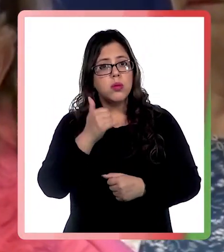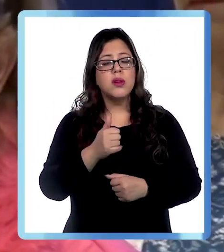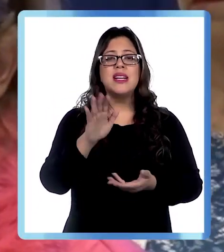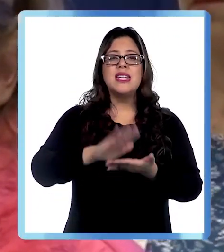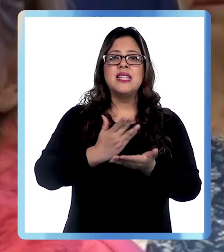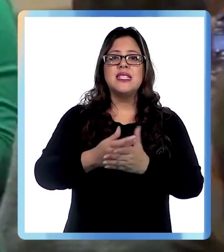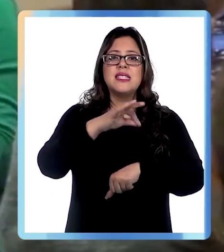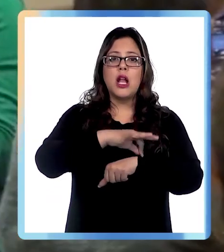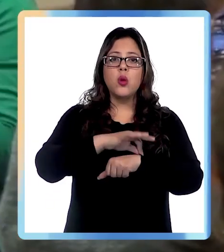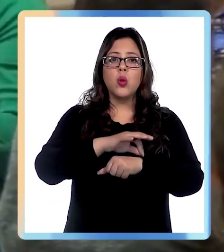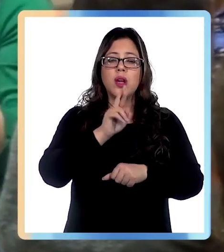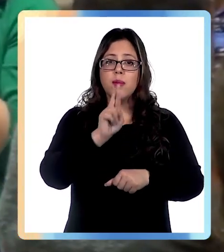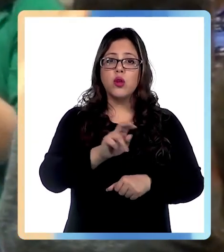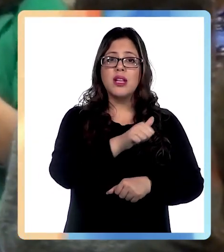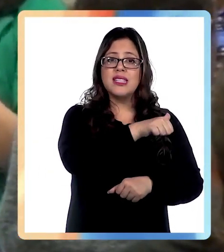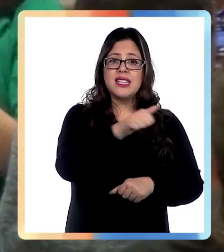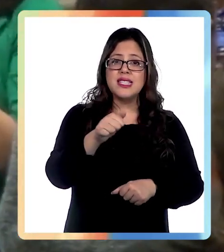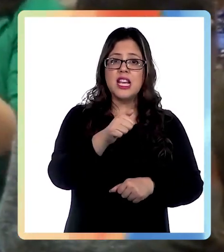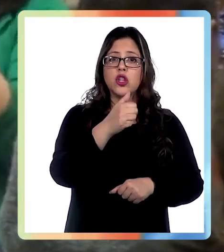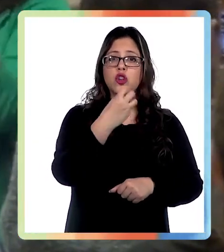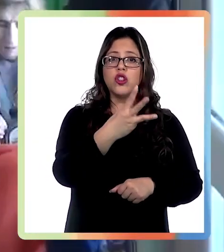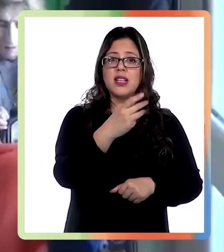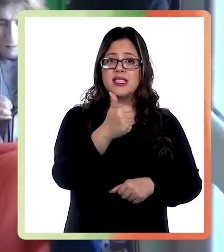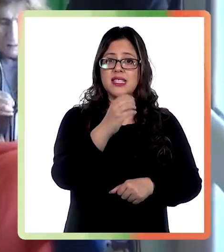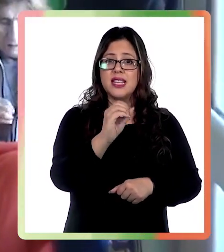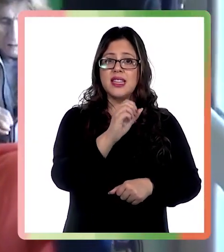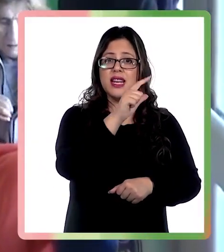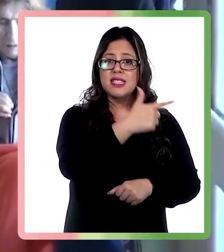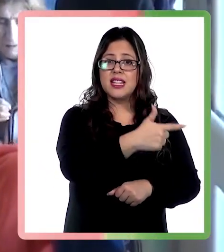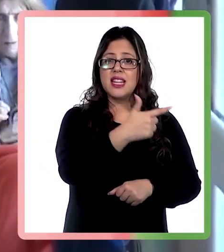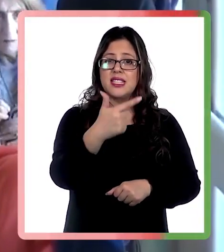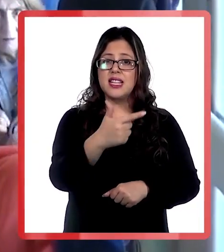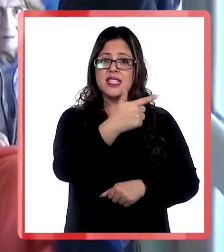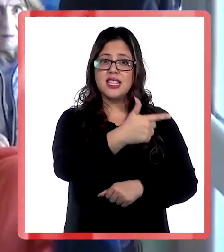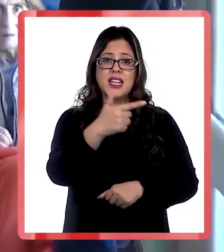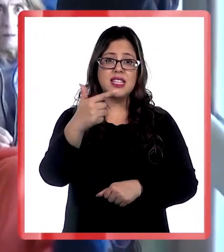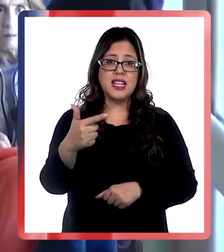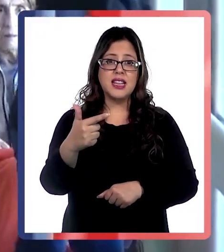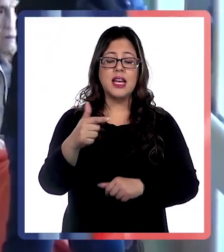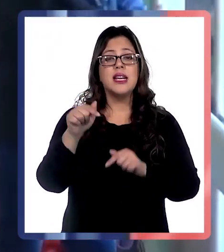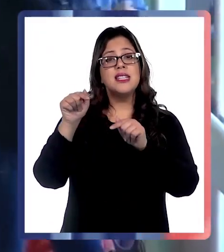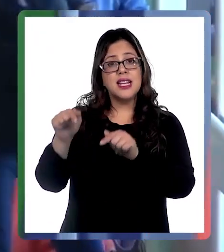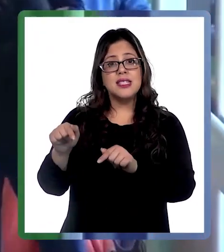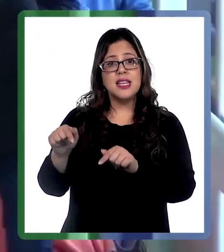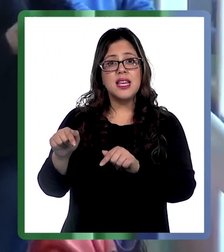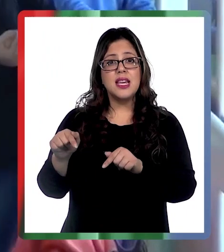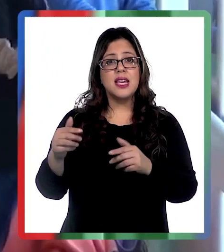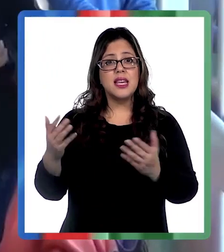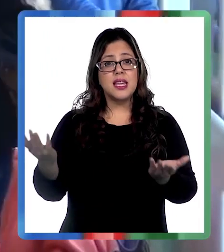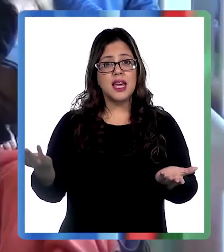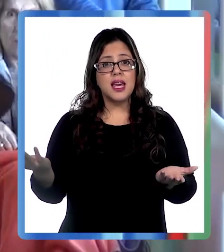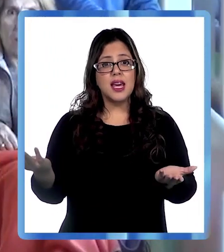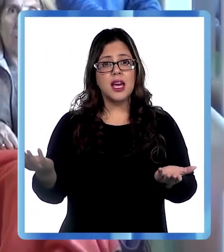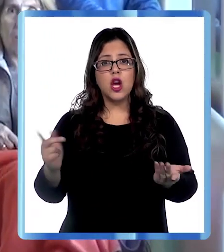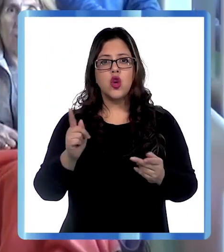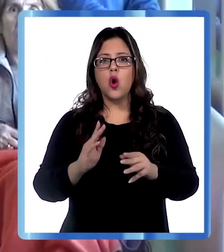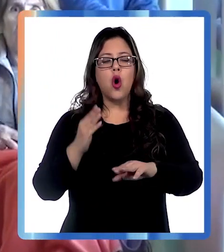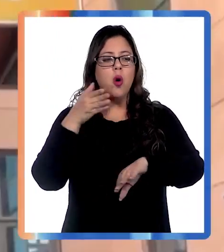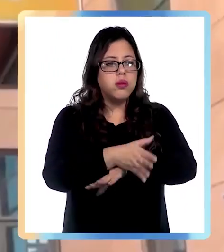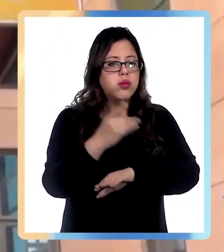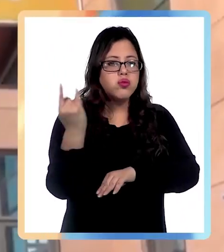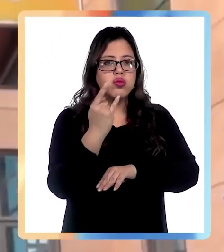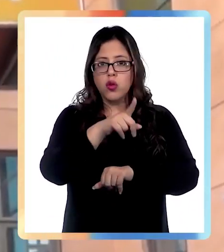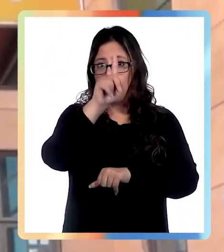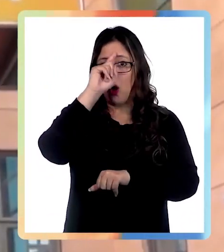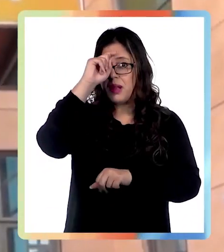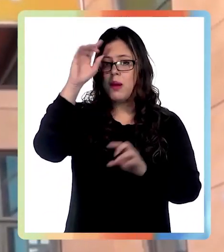con salud responde al 600 7 7 y así no llegar de inmediato a las